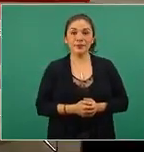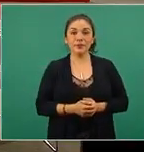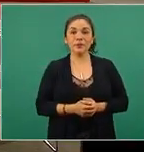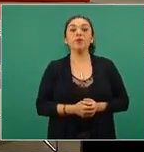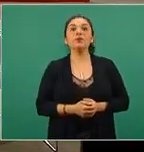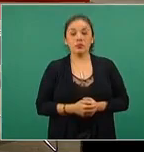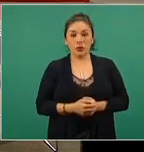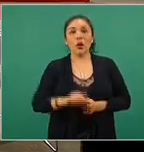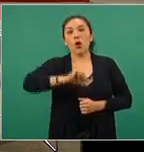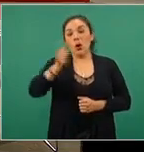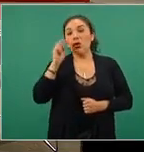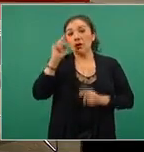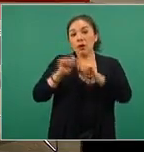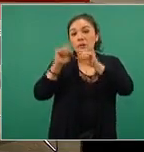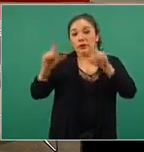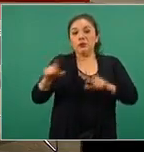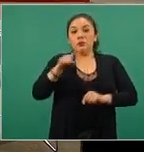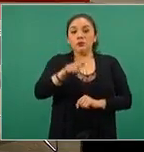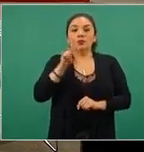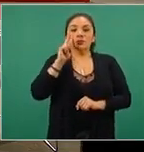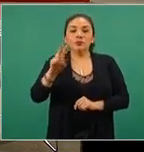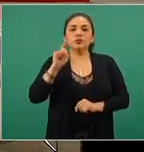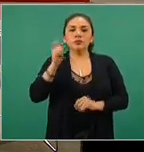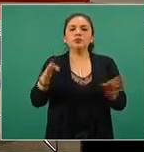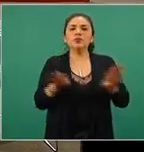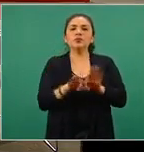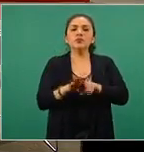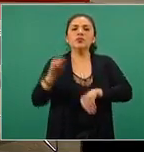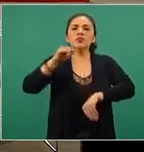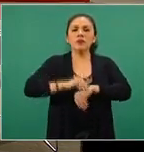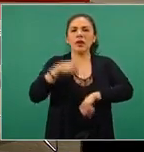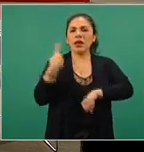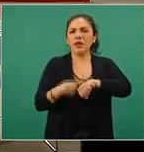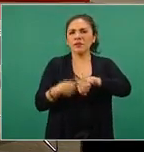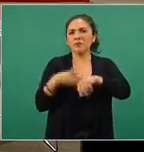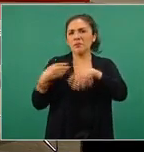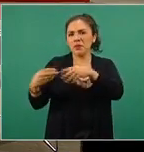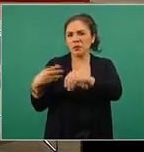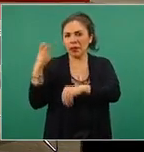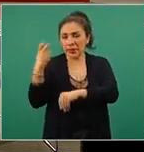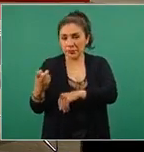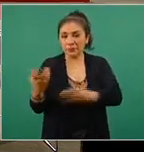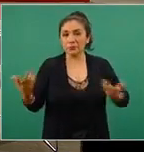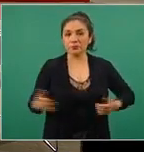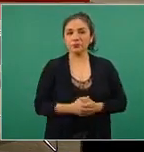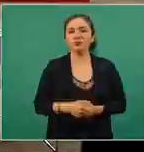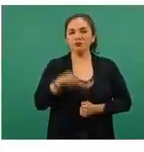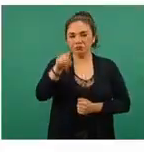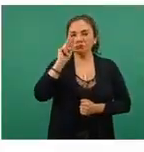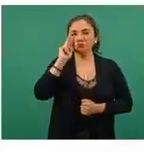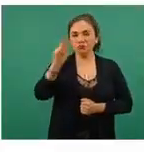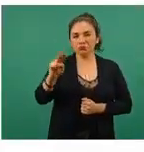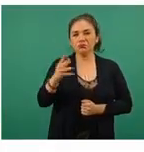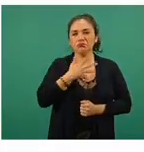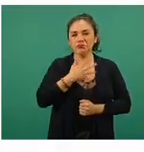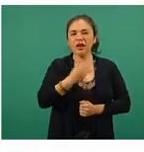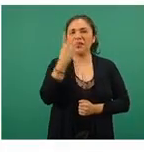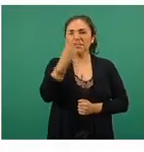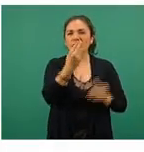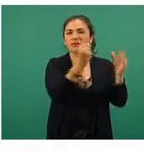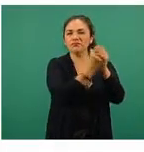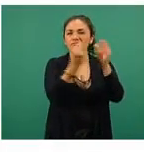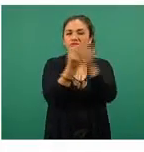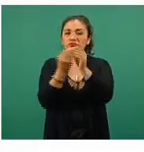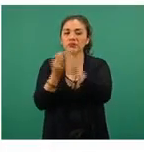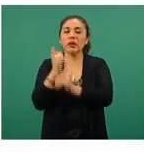En la siguiente gráfica podemos observar el comportamiento de la pandemia. Esto podemos observar los 3 picos que